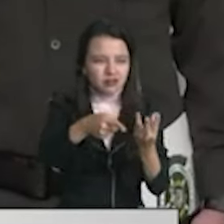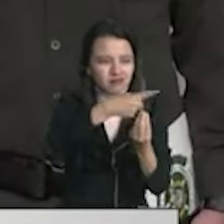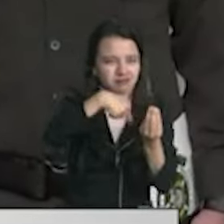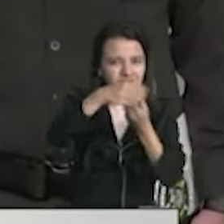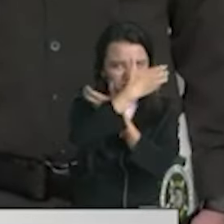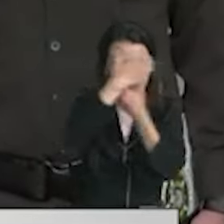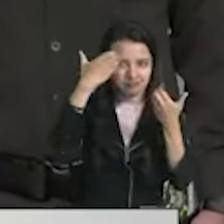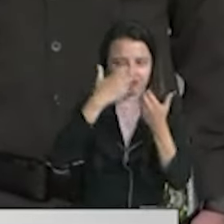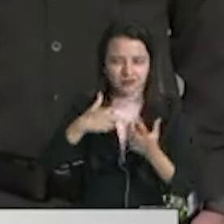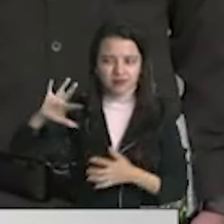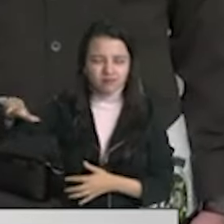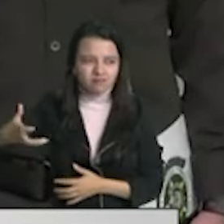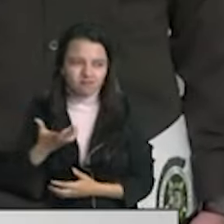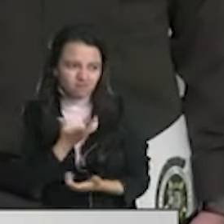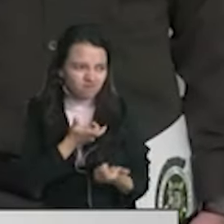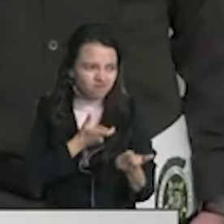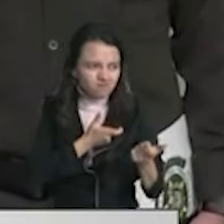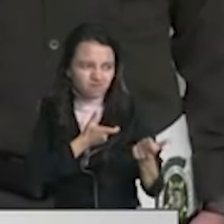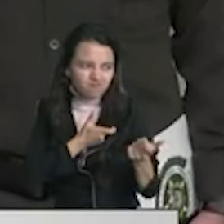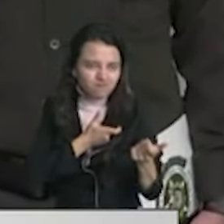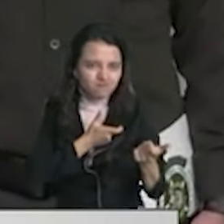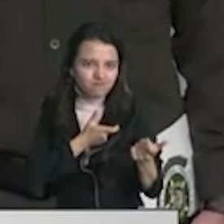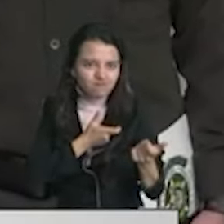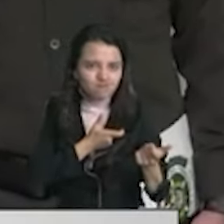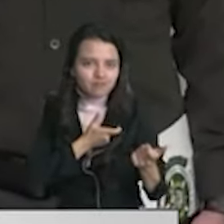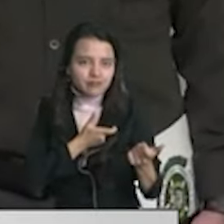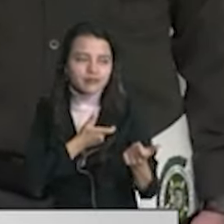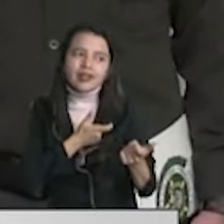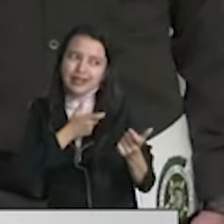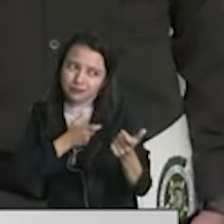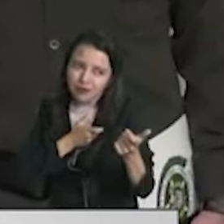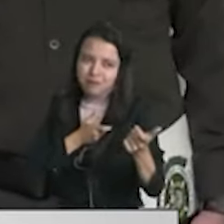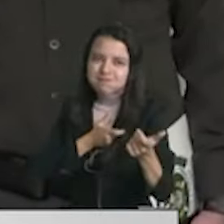esta organización, y que es una presión que tiene que